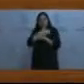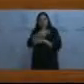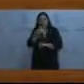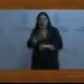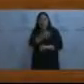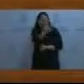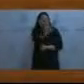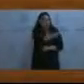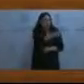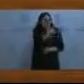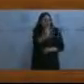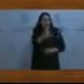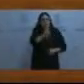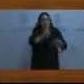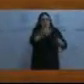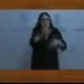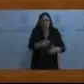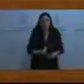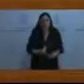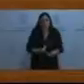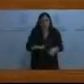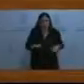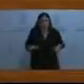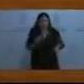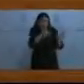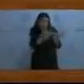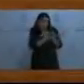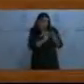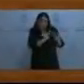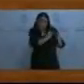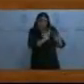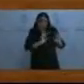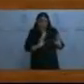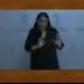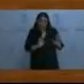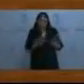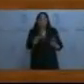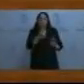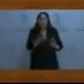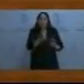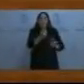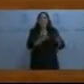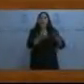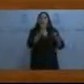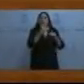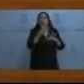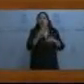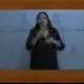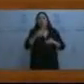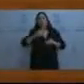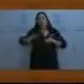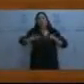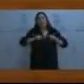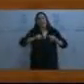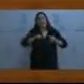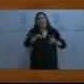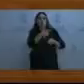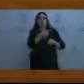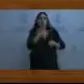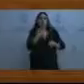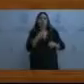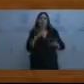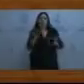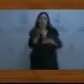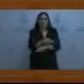plan, según sus explicaciones. No existían, pero se cesó al gerente. El responsable